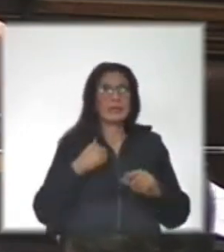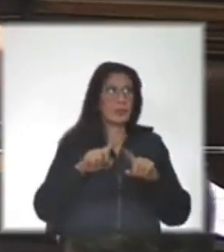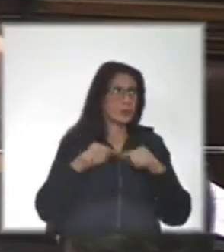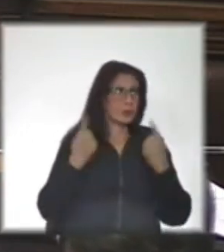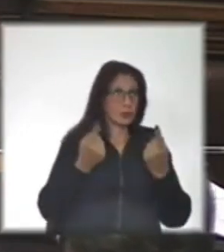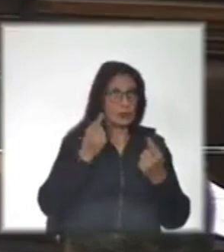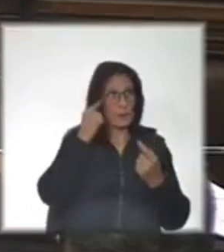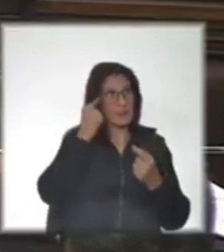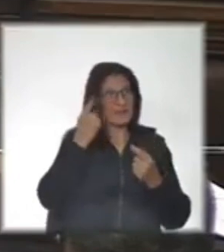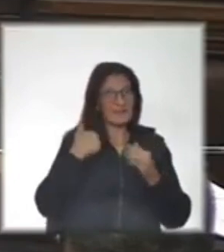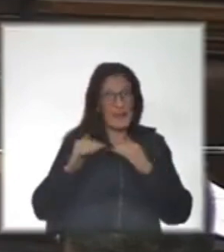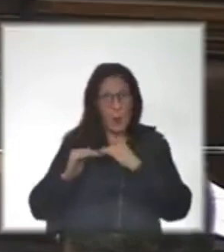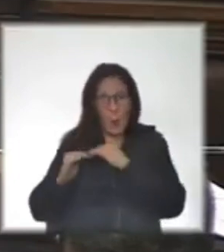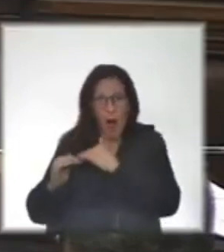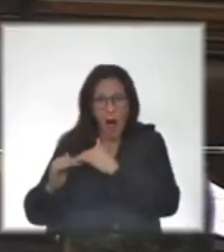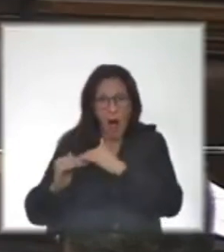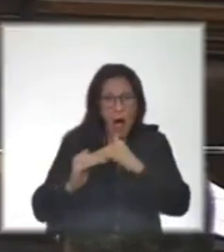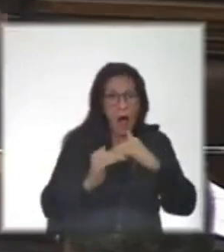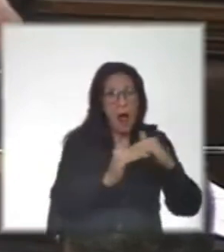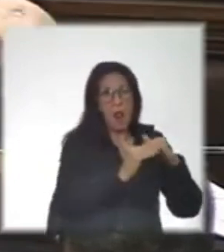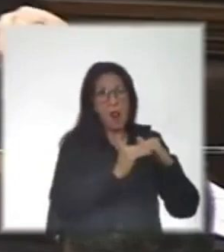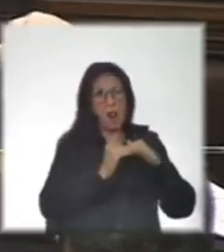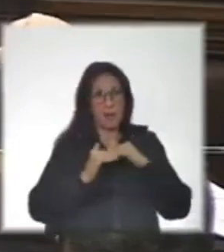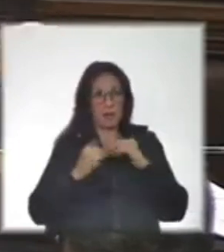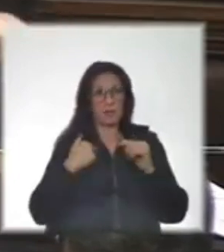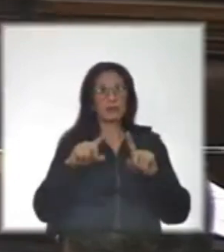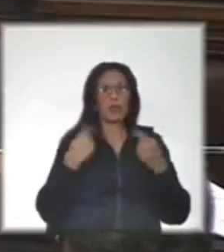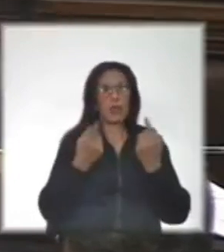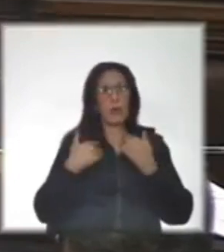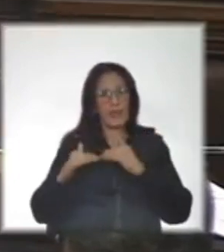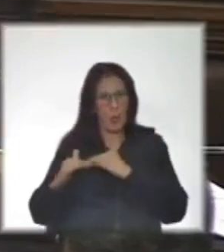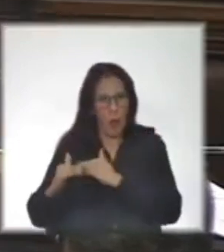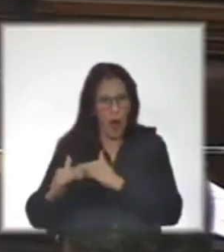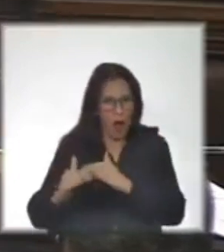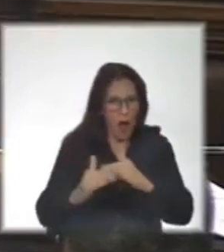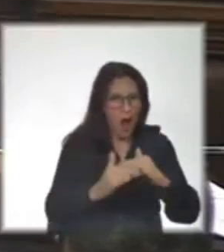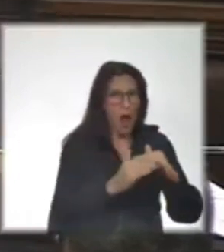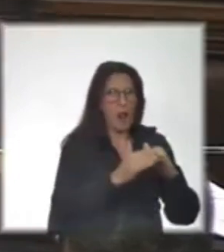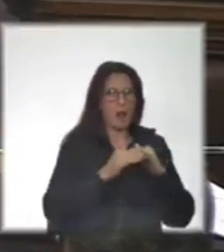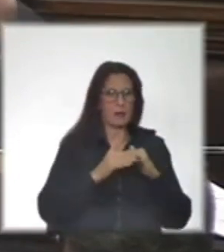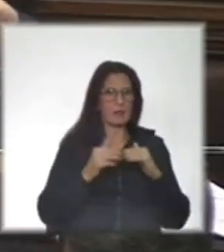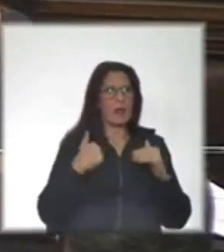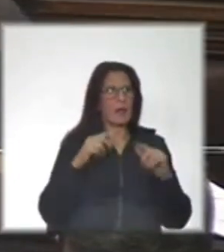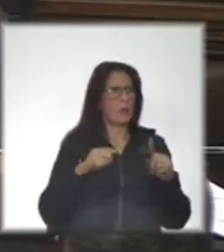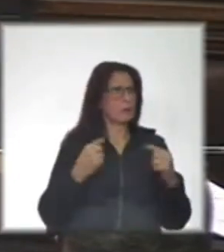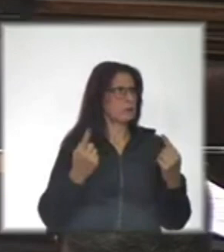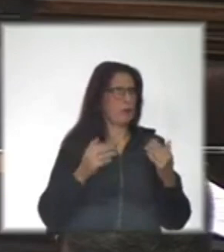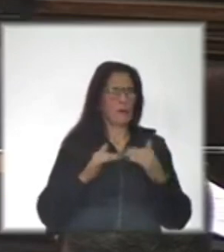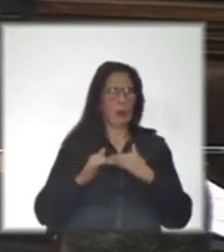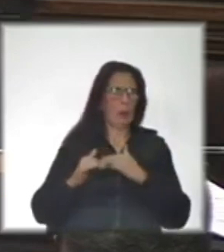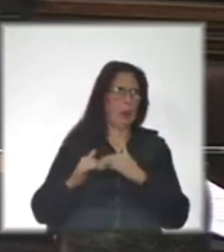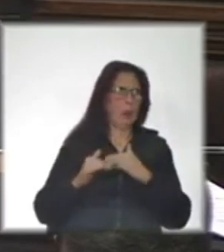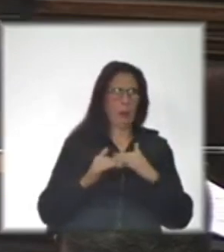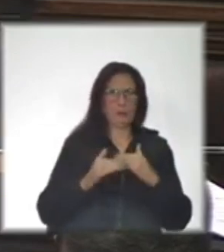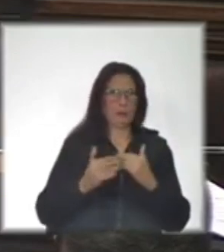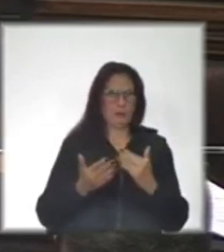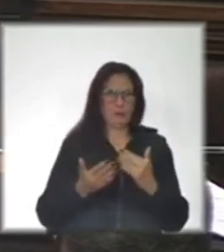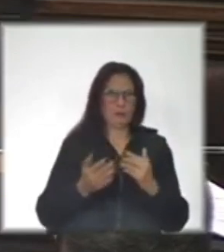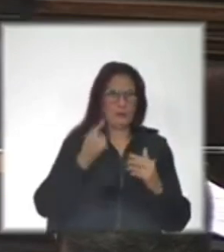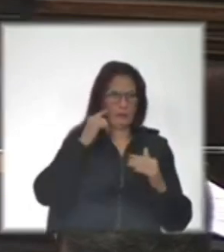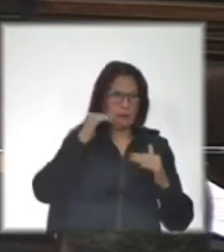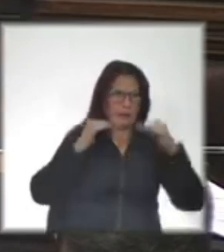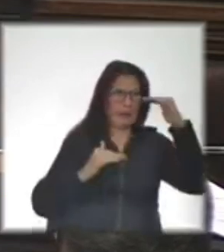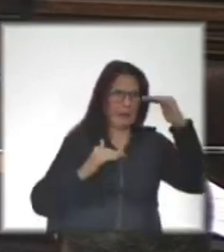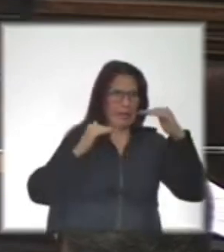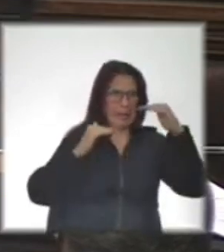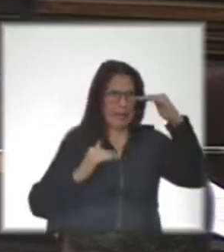pensemos igual, que todos seamos iguales, que haya igualdad en todo, que la única manera de lograrlo es igualar